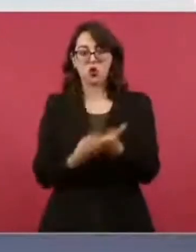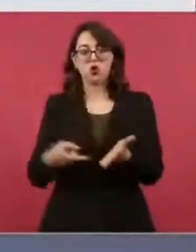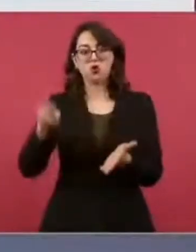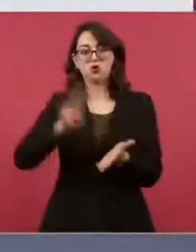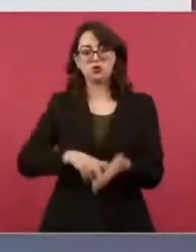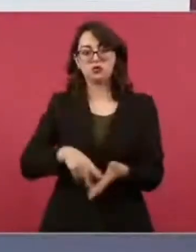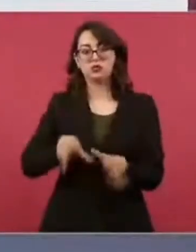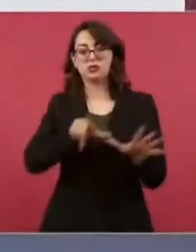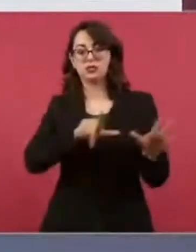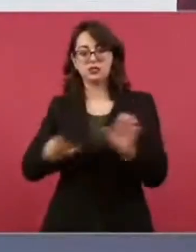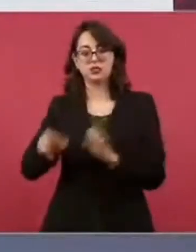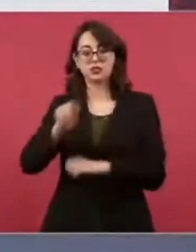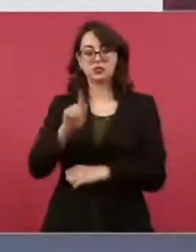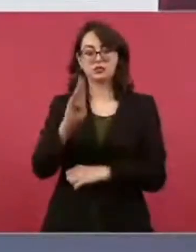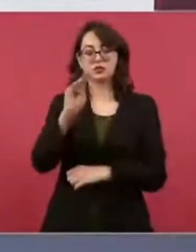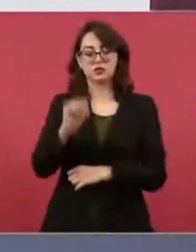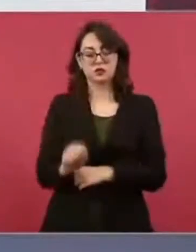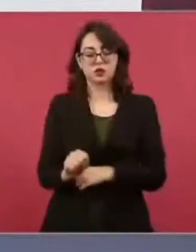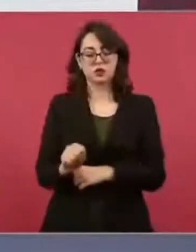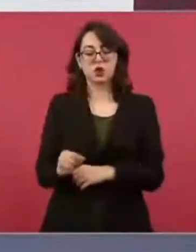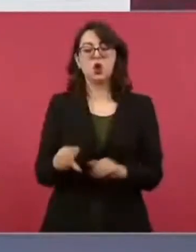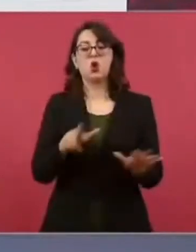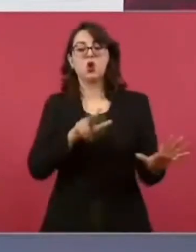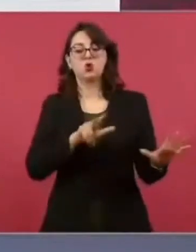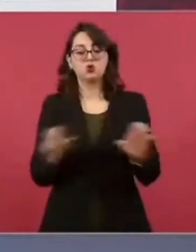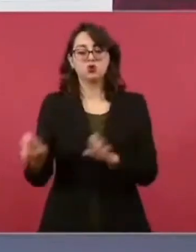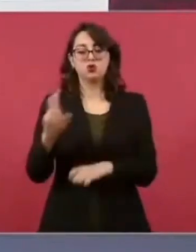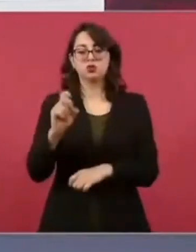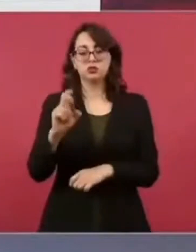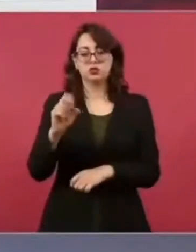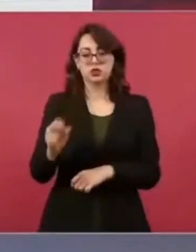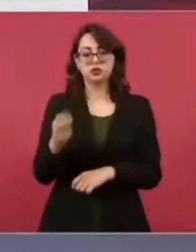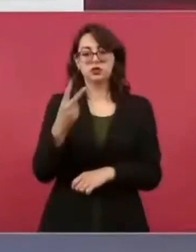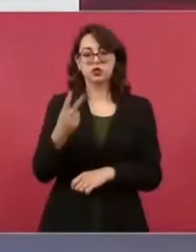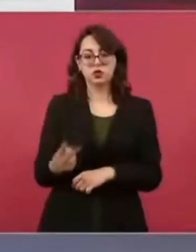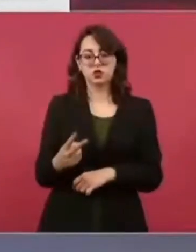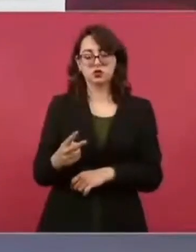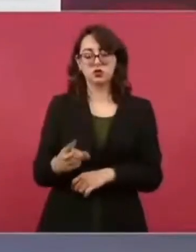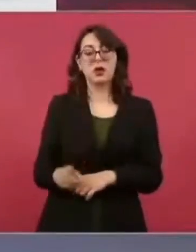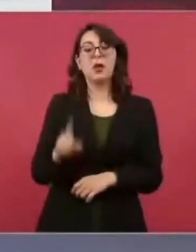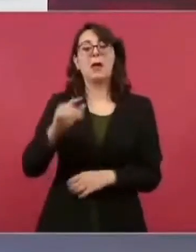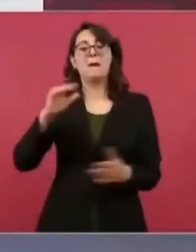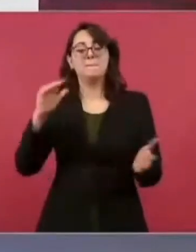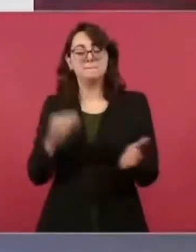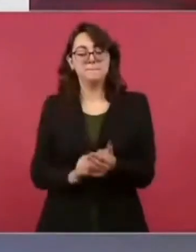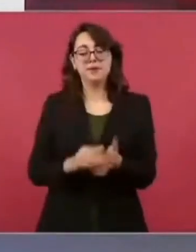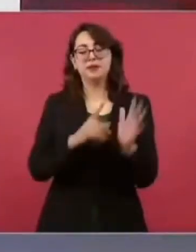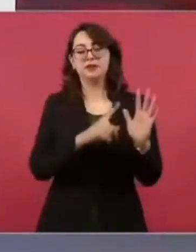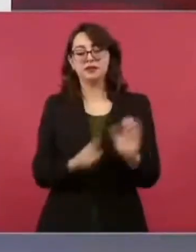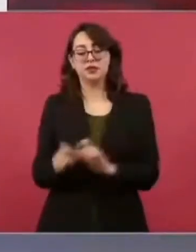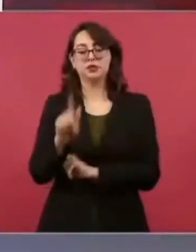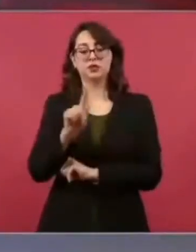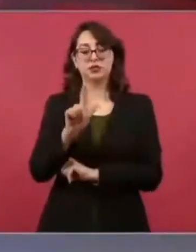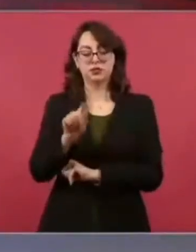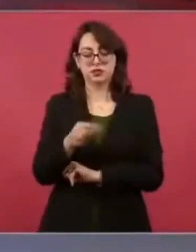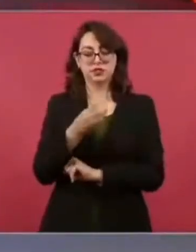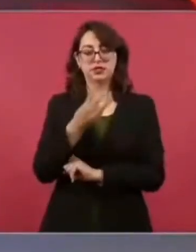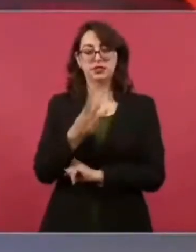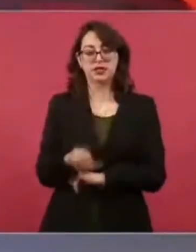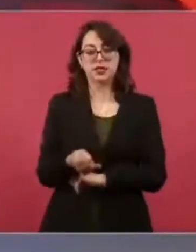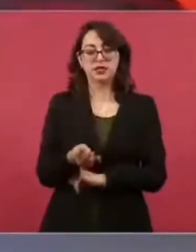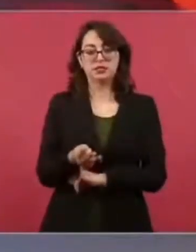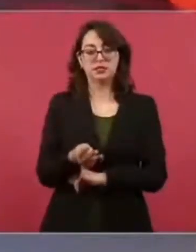en el 19 832 millones en el veinte mil ciento setenta y tres en el